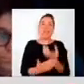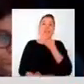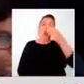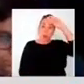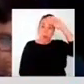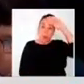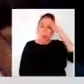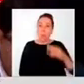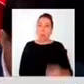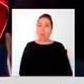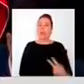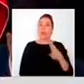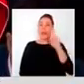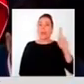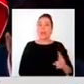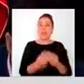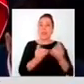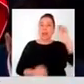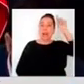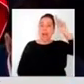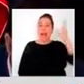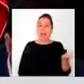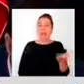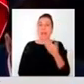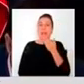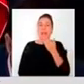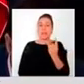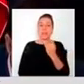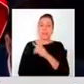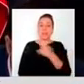la República Democrática Alemana, del régimen soviético.